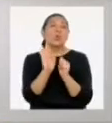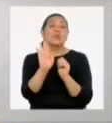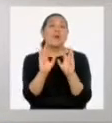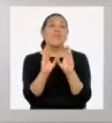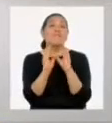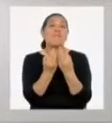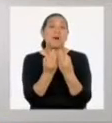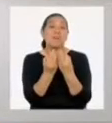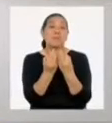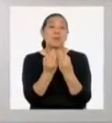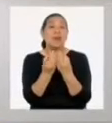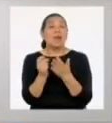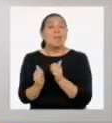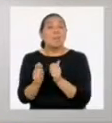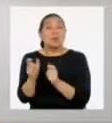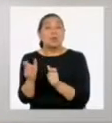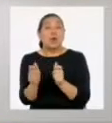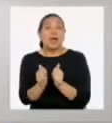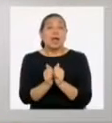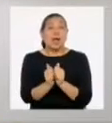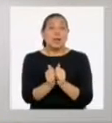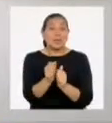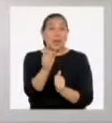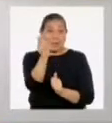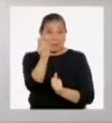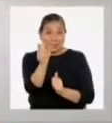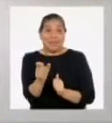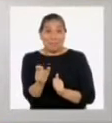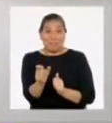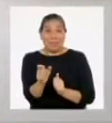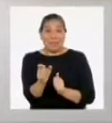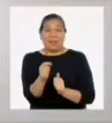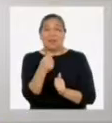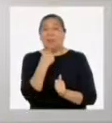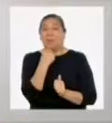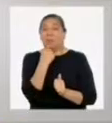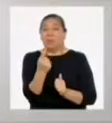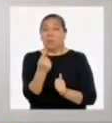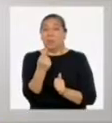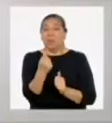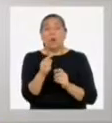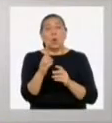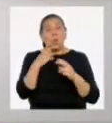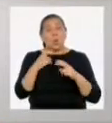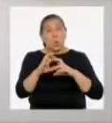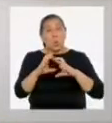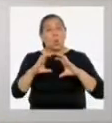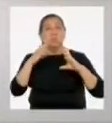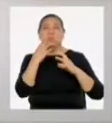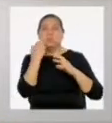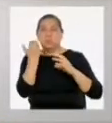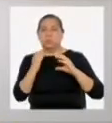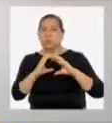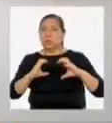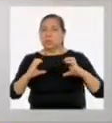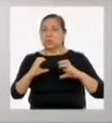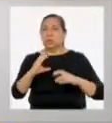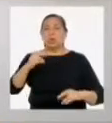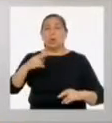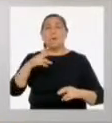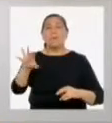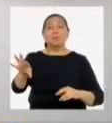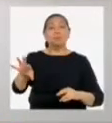a su familia y servidores. Este personaje se estableció en la huaca de Chot y mandó